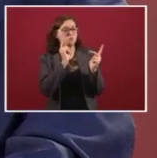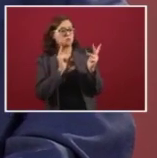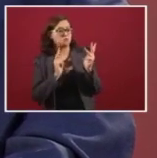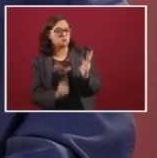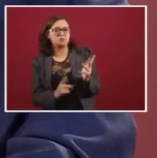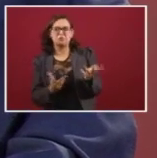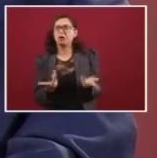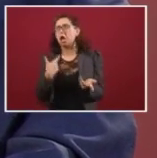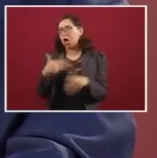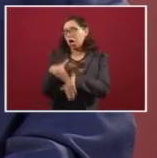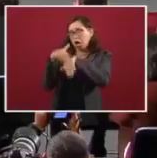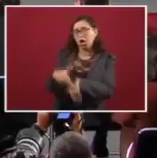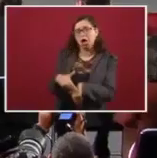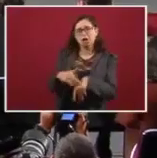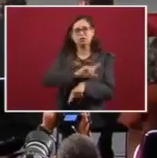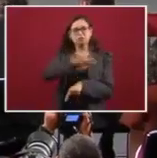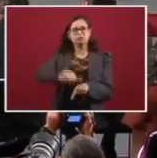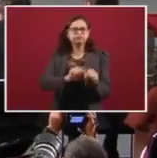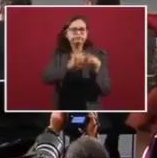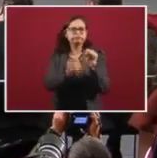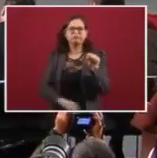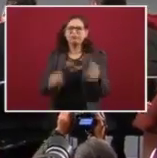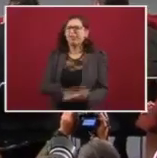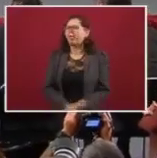la violencia en el país.